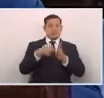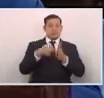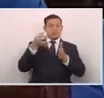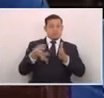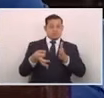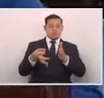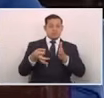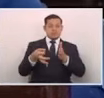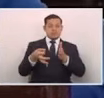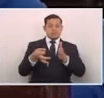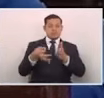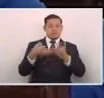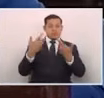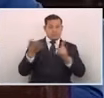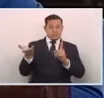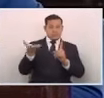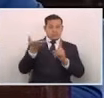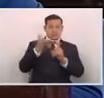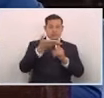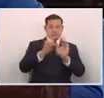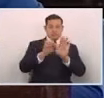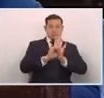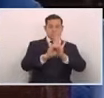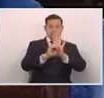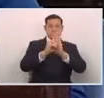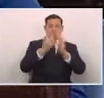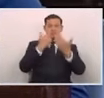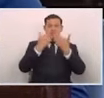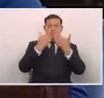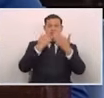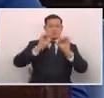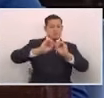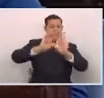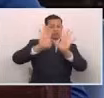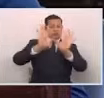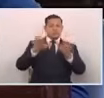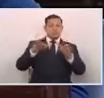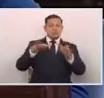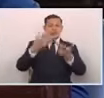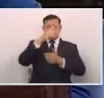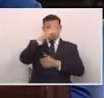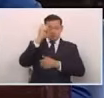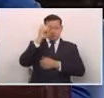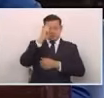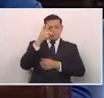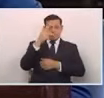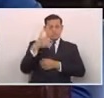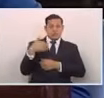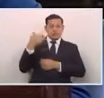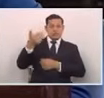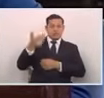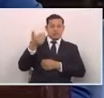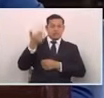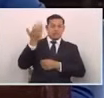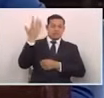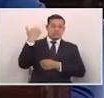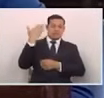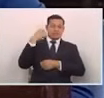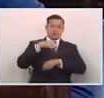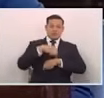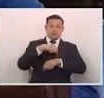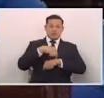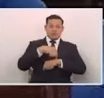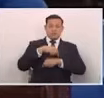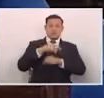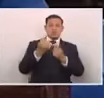Legislativa ha dado señales claras por lo que hemos trabajado en los 3 años anteriores